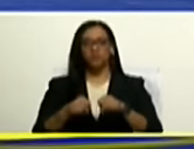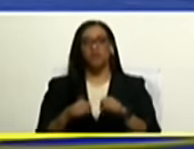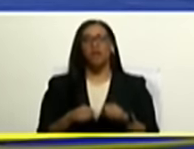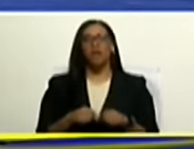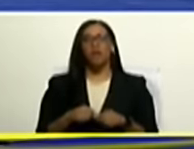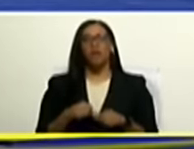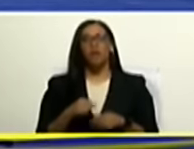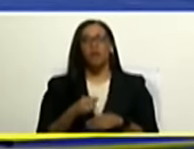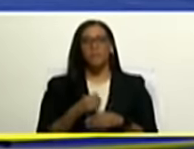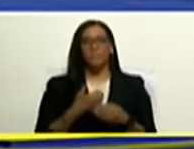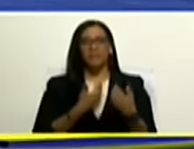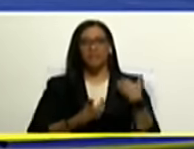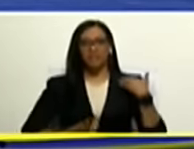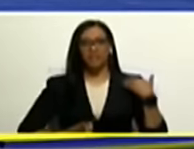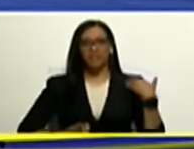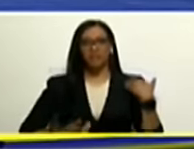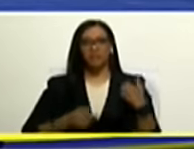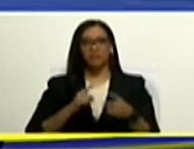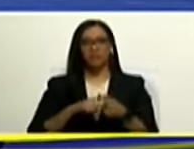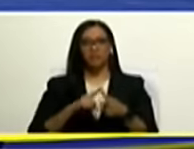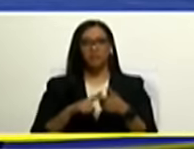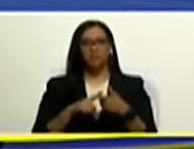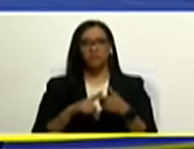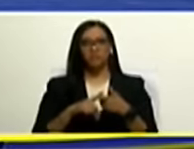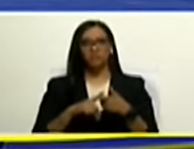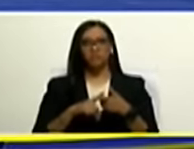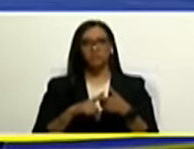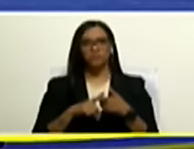presidentes de entonces